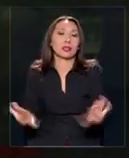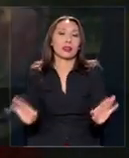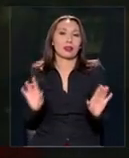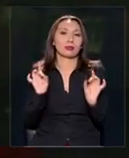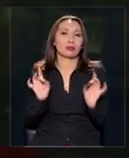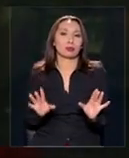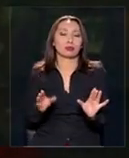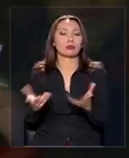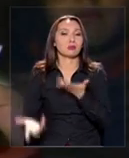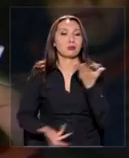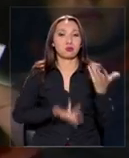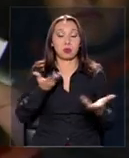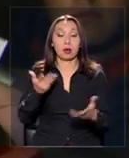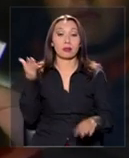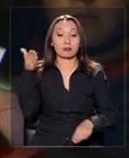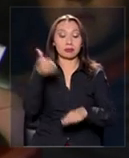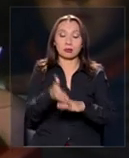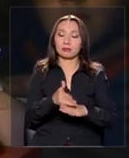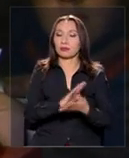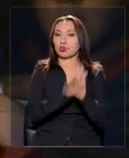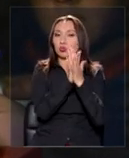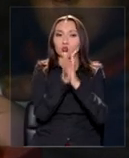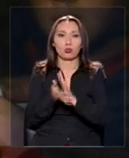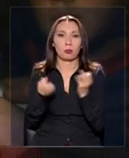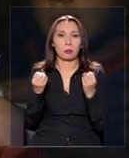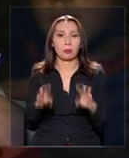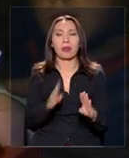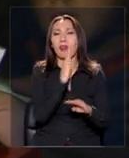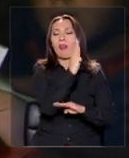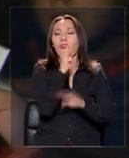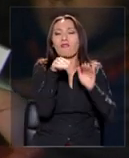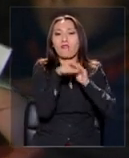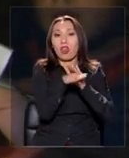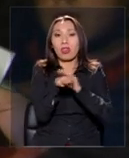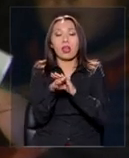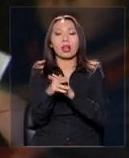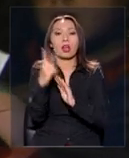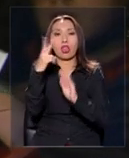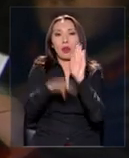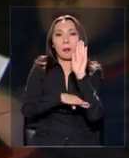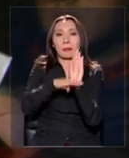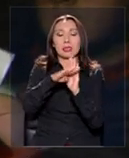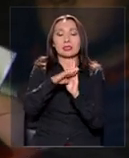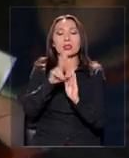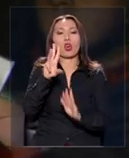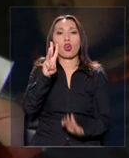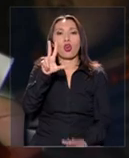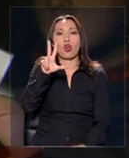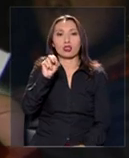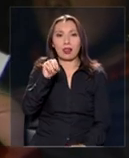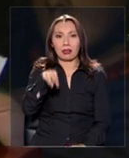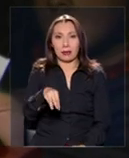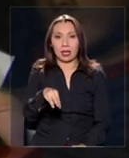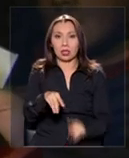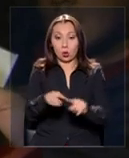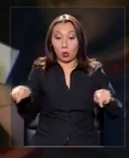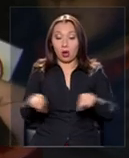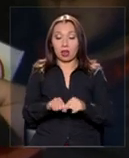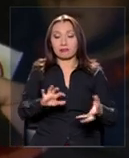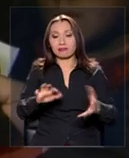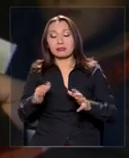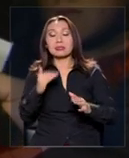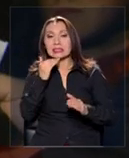con fuego, daños totales en una bodega aproximadamente de dos pisos de 80 metros cuadrados, daños